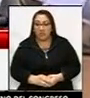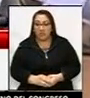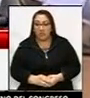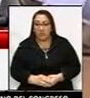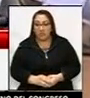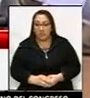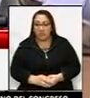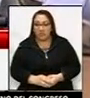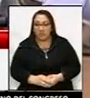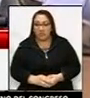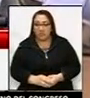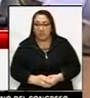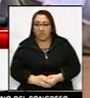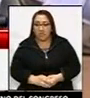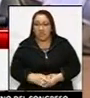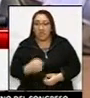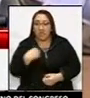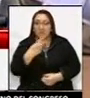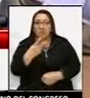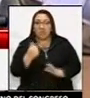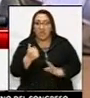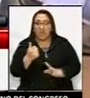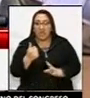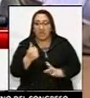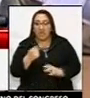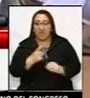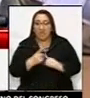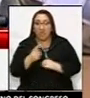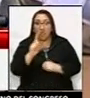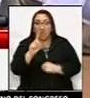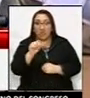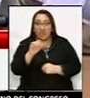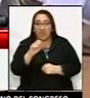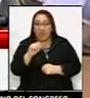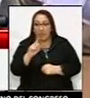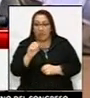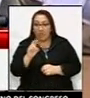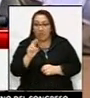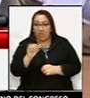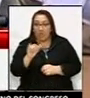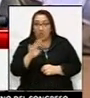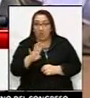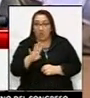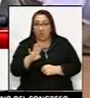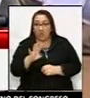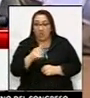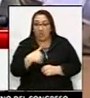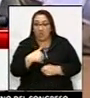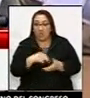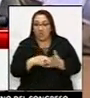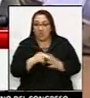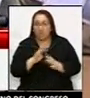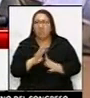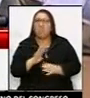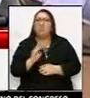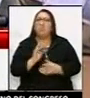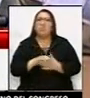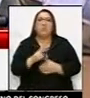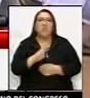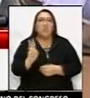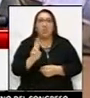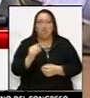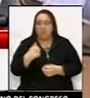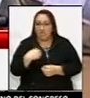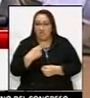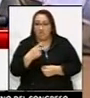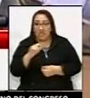26 en general departamentos que tendrían un senador, y 4 tenían, perdón, 22 tendrían